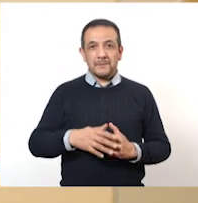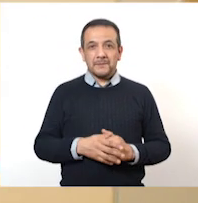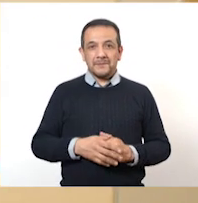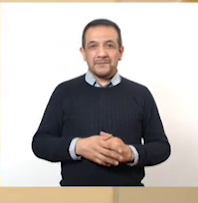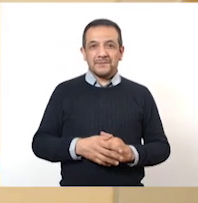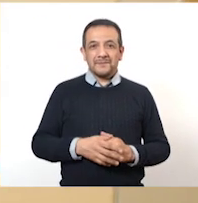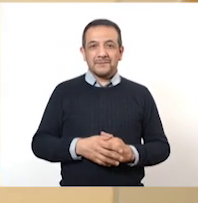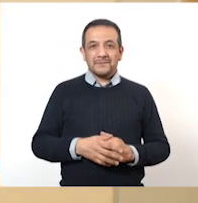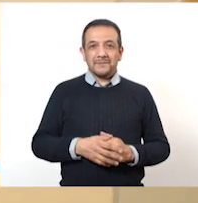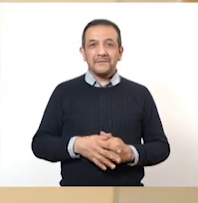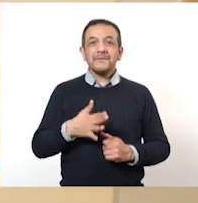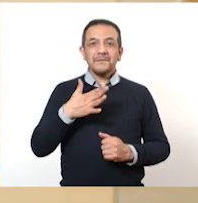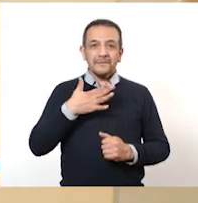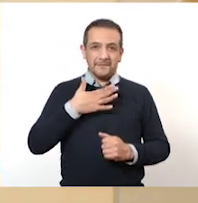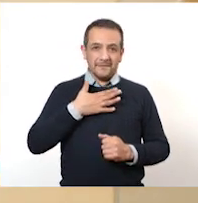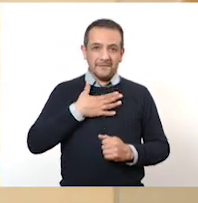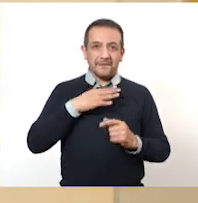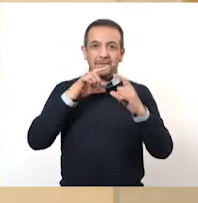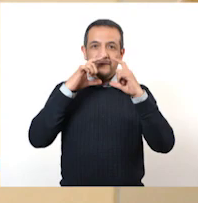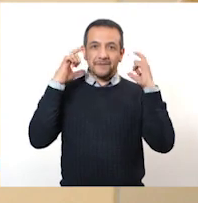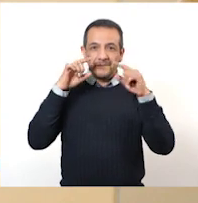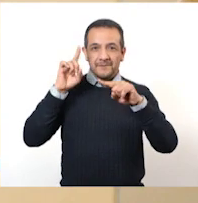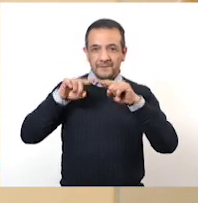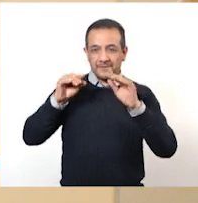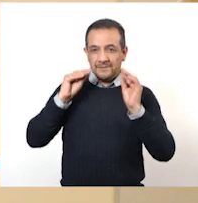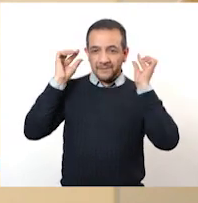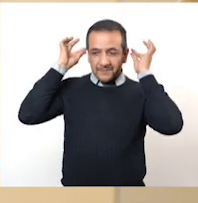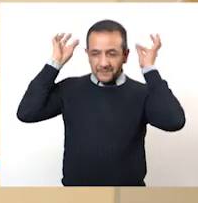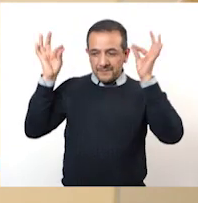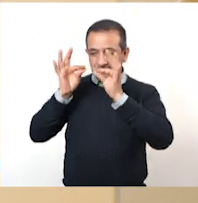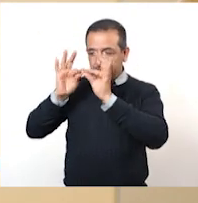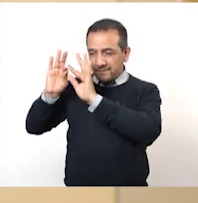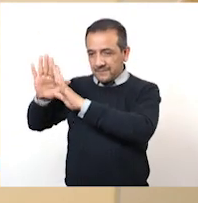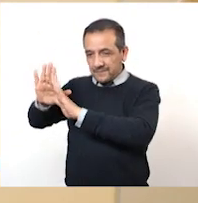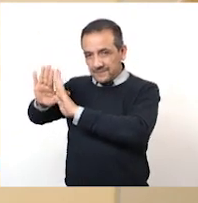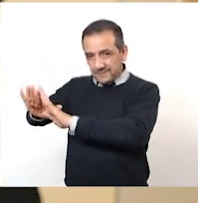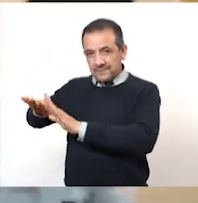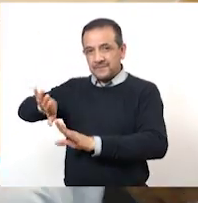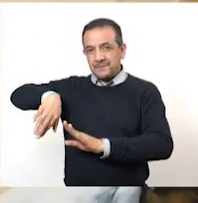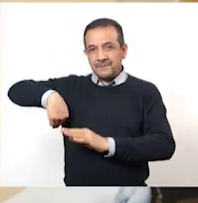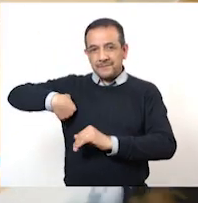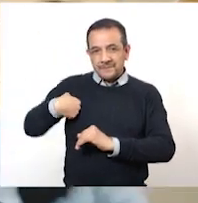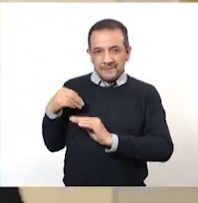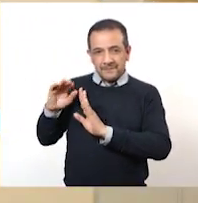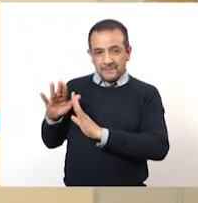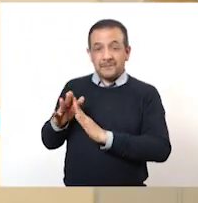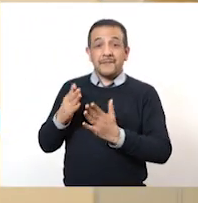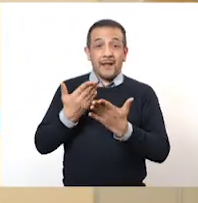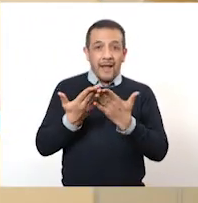Hola. Me voy a retirar el cubrebocas y lo pondré en un lugar seguro.